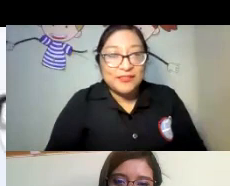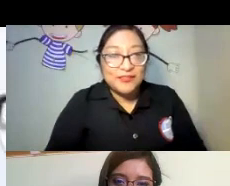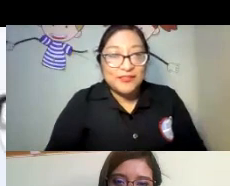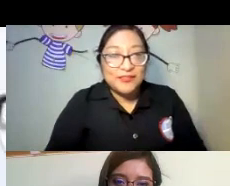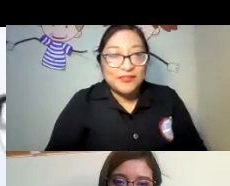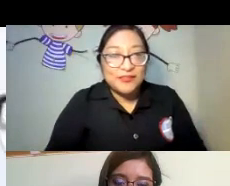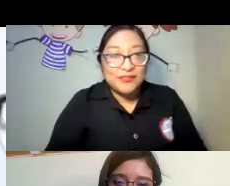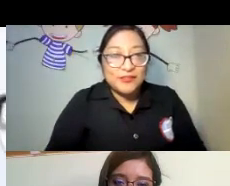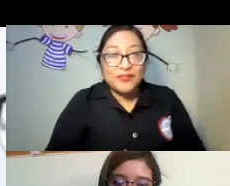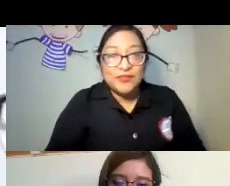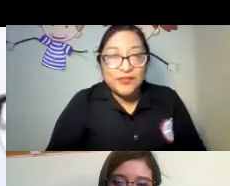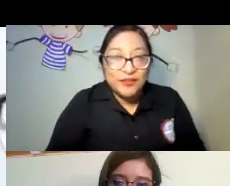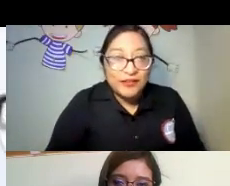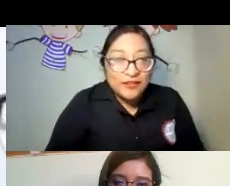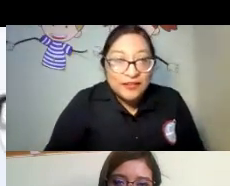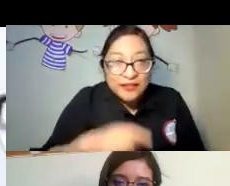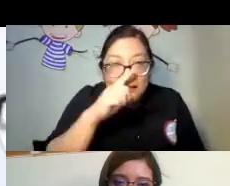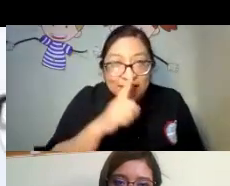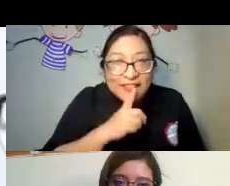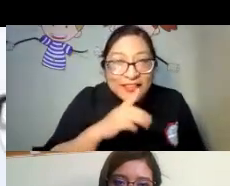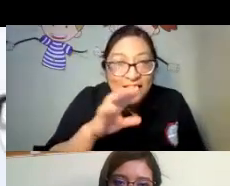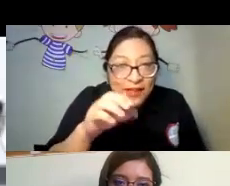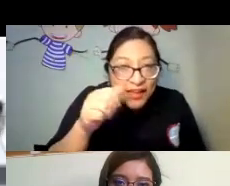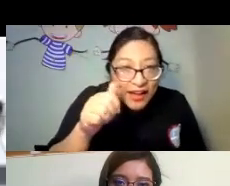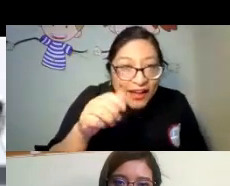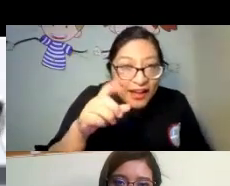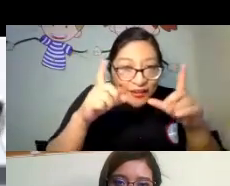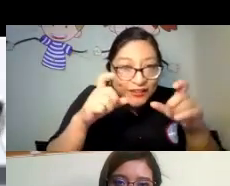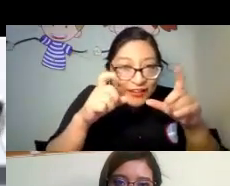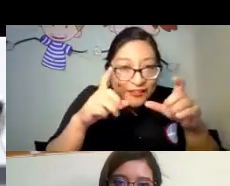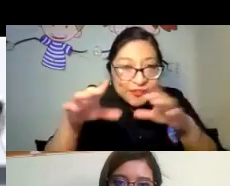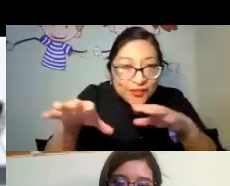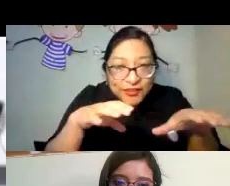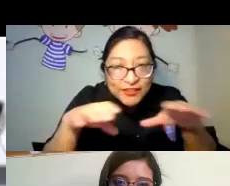discapacidad auditiva con su maestra, realizando varias actividades.